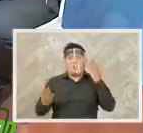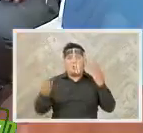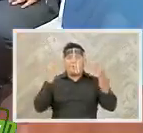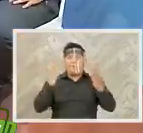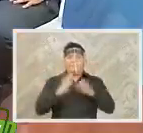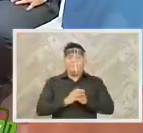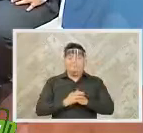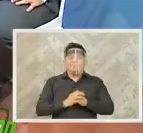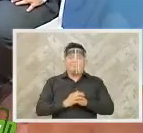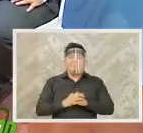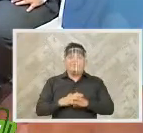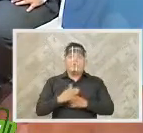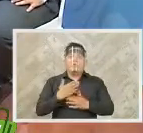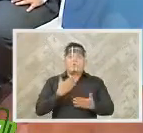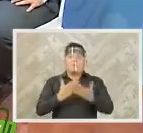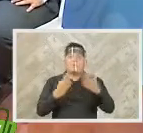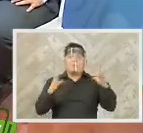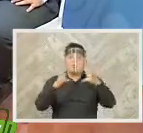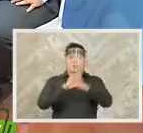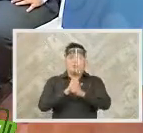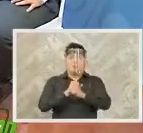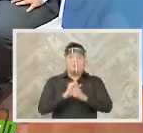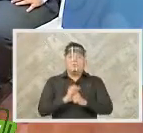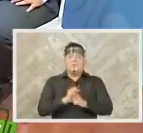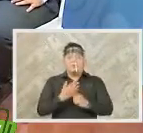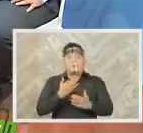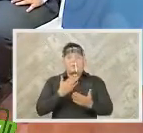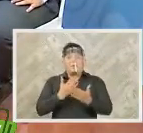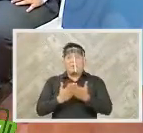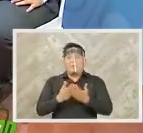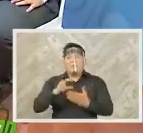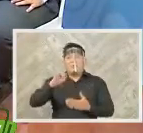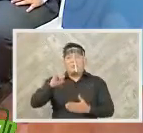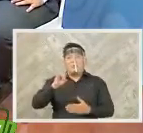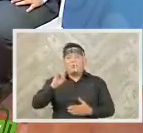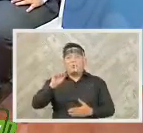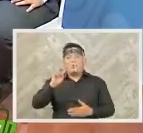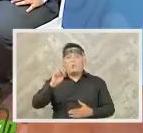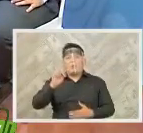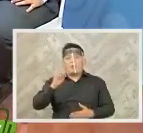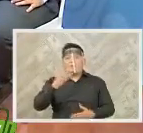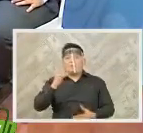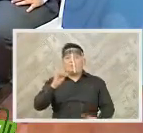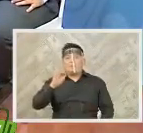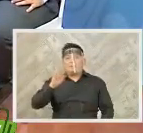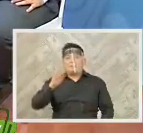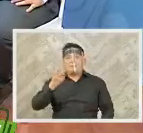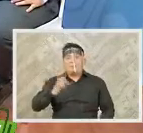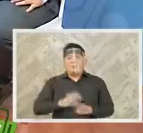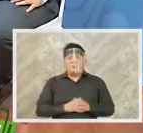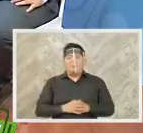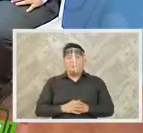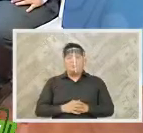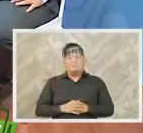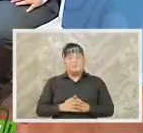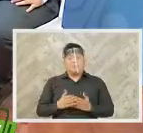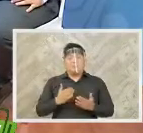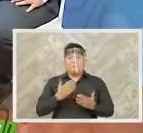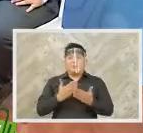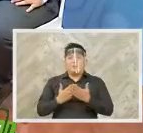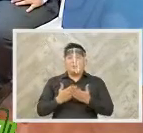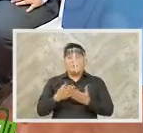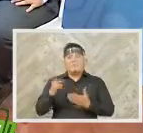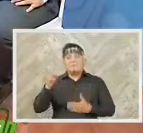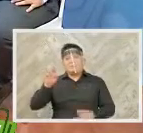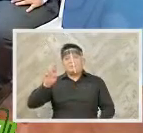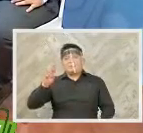buenas noches, Sergio, muy buenas noches, Juan Diego. Muchísimas gracias por estar acá nuevamente. Y vamos a empezar. Empiezo contigo, Sergio,